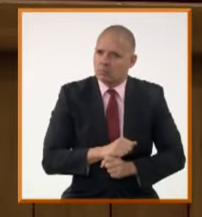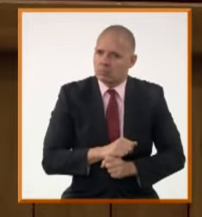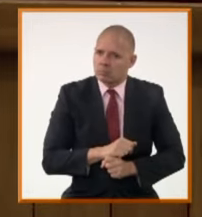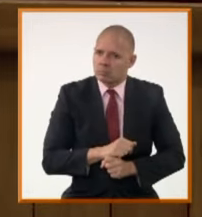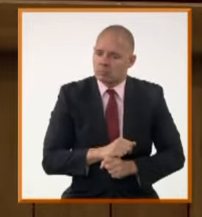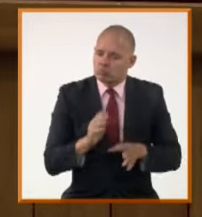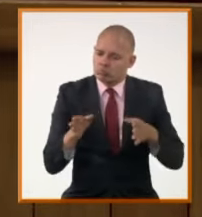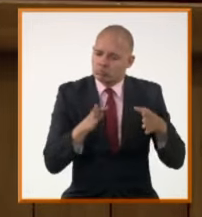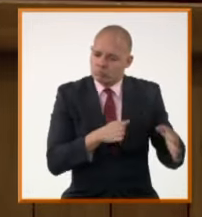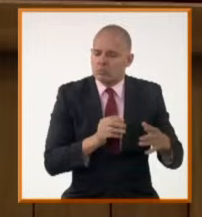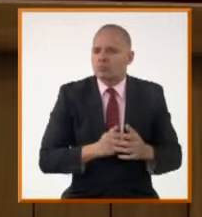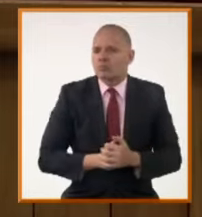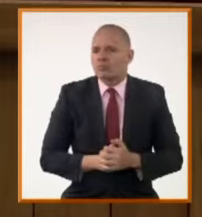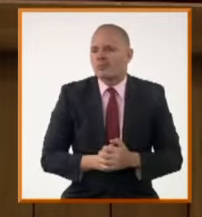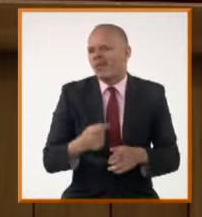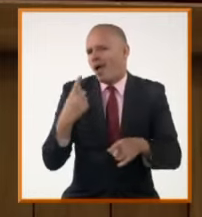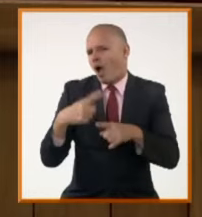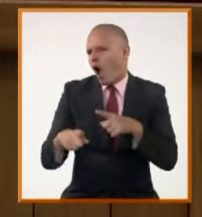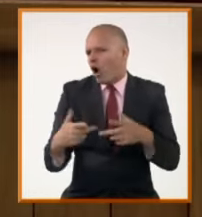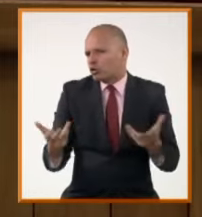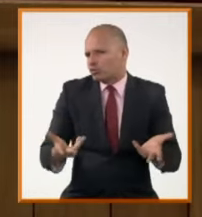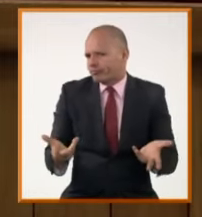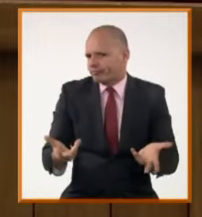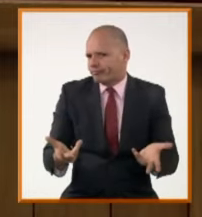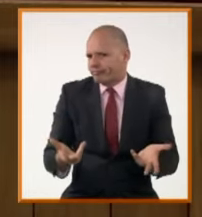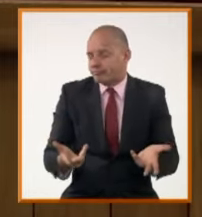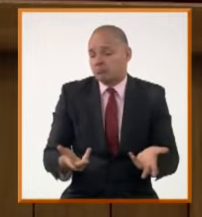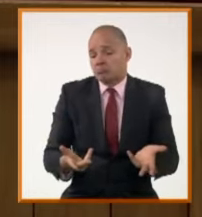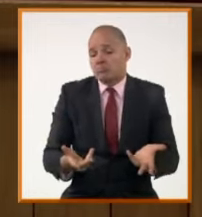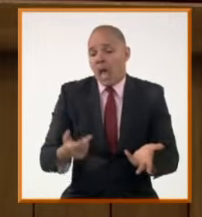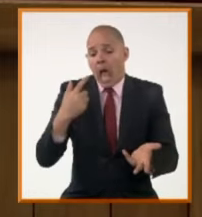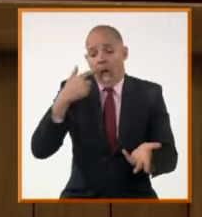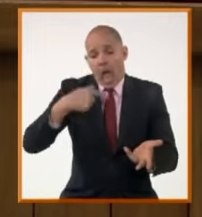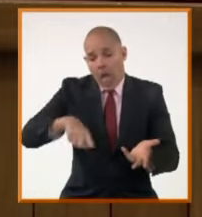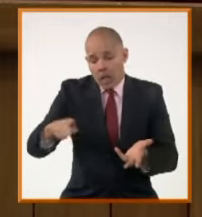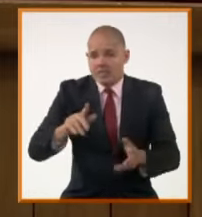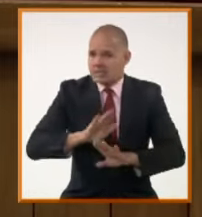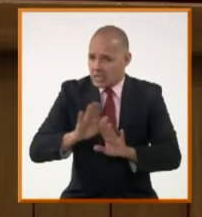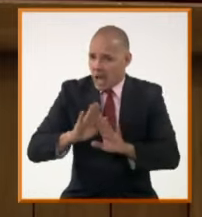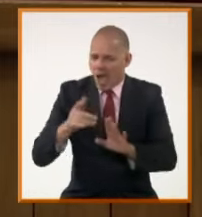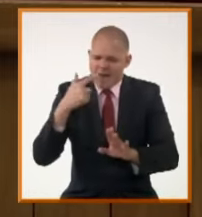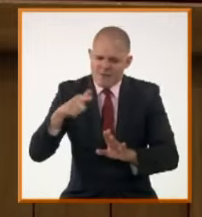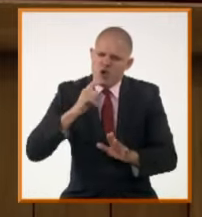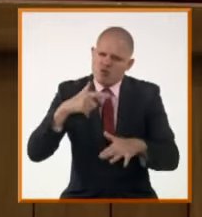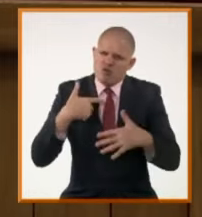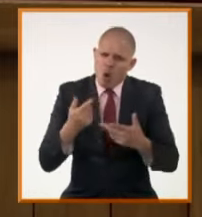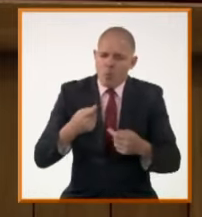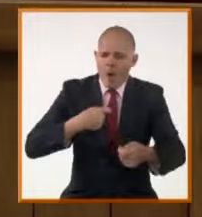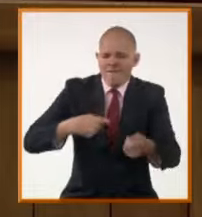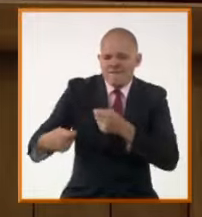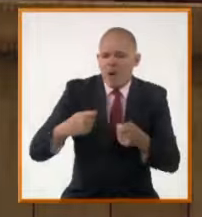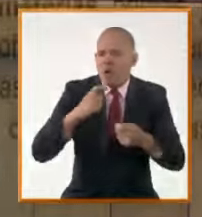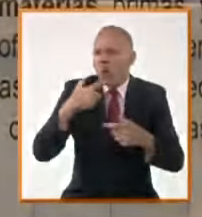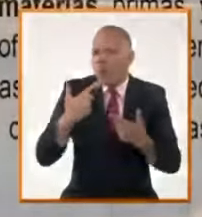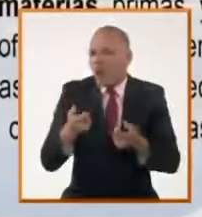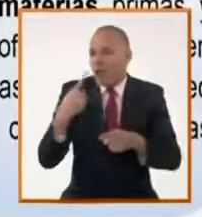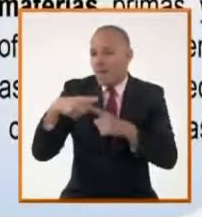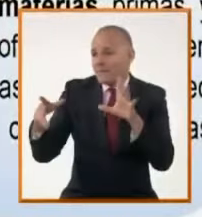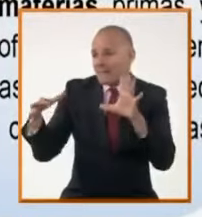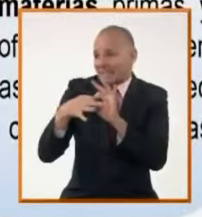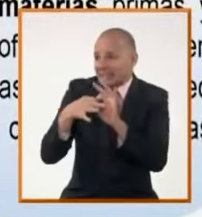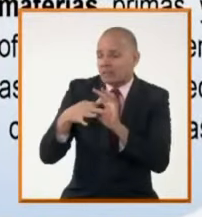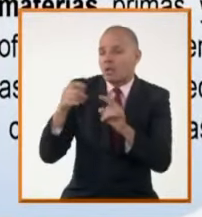También desarrollar procesos negociadores en los cuales hemos avanzado con proveedores tradicionales y otros